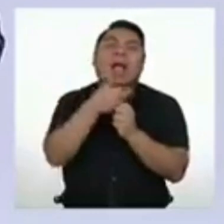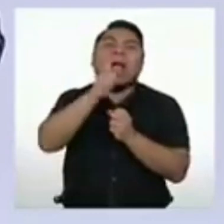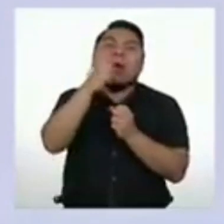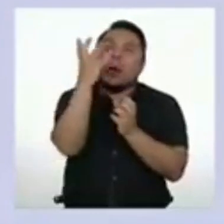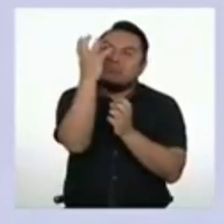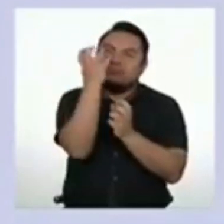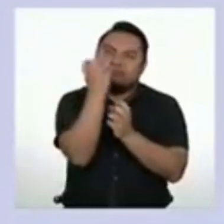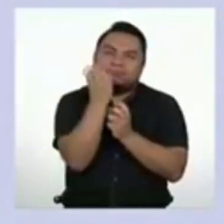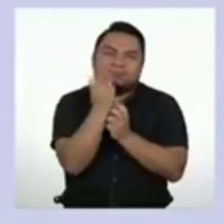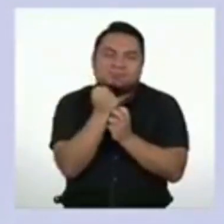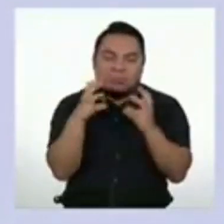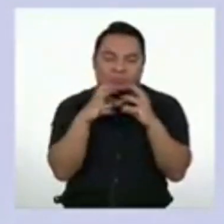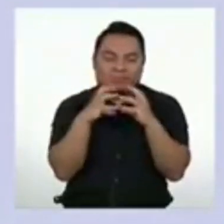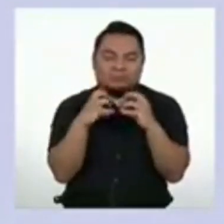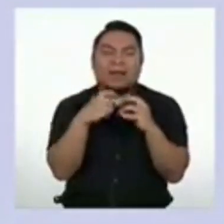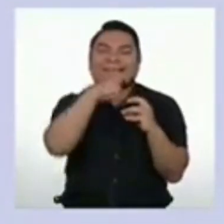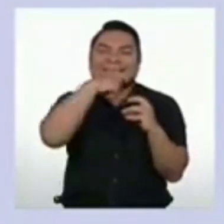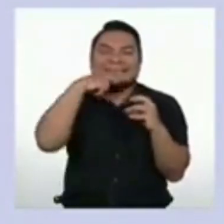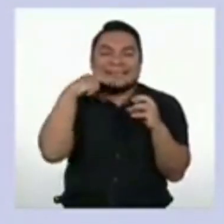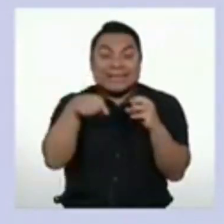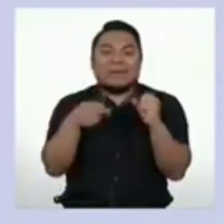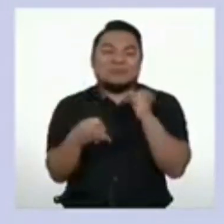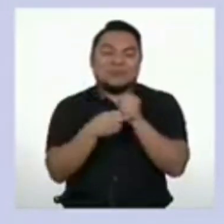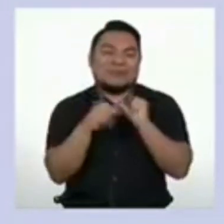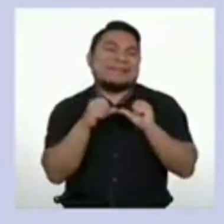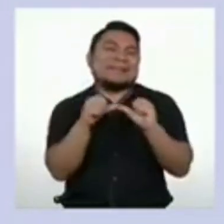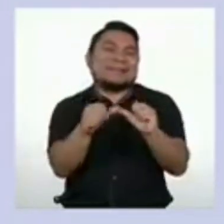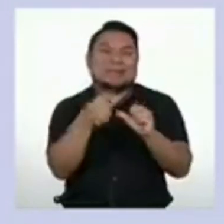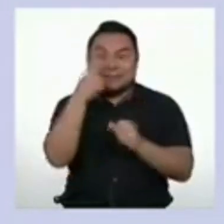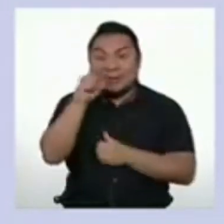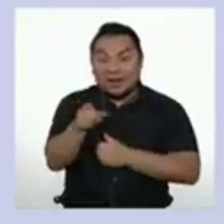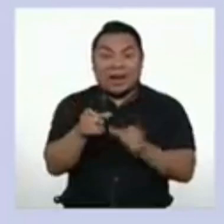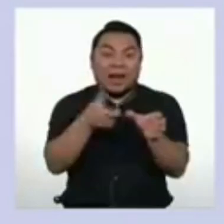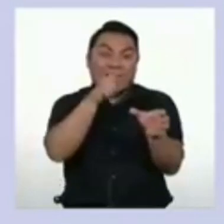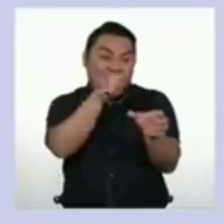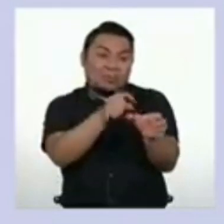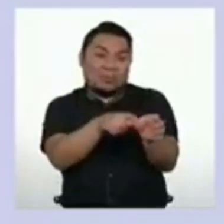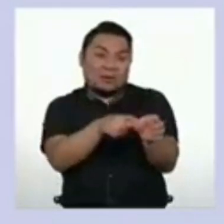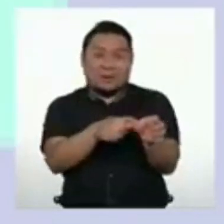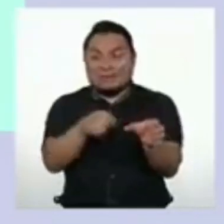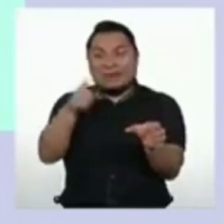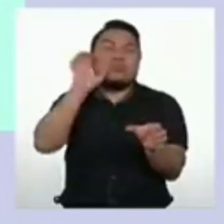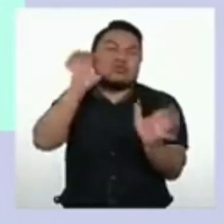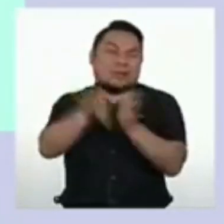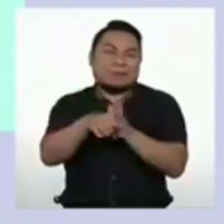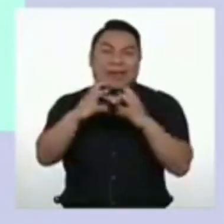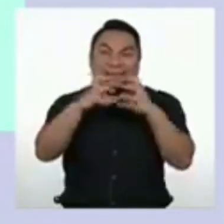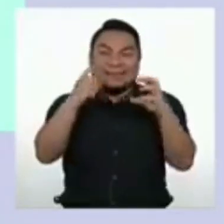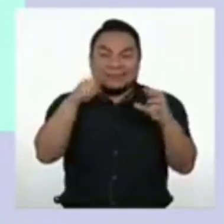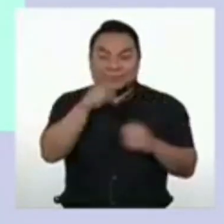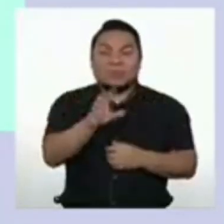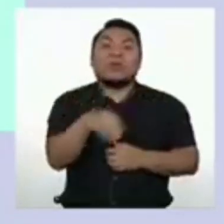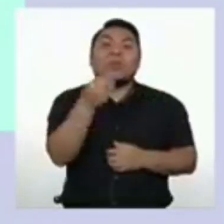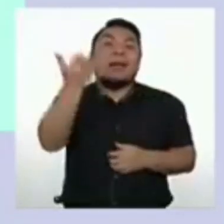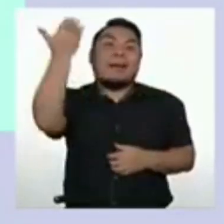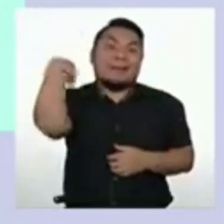dentro. Observemos juntos cómo se mueve el agua desde dentro de la célula hacia afuera. Aquí podemos ver